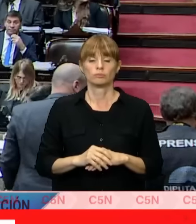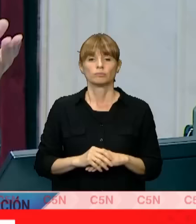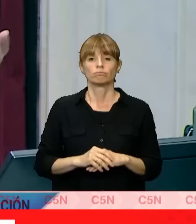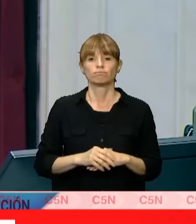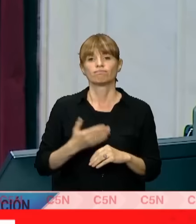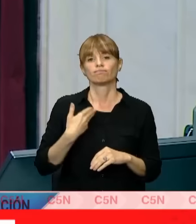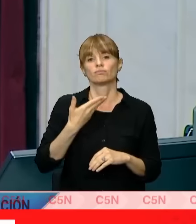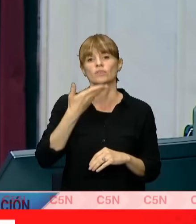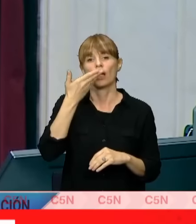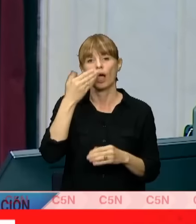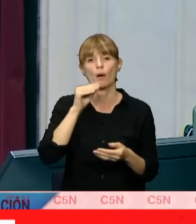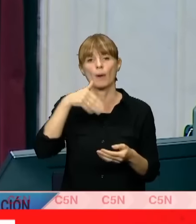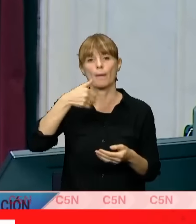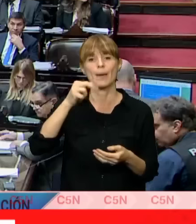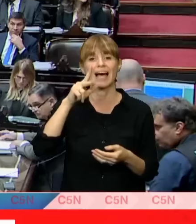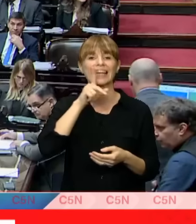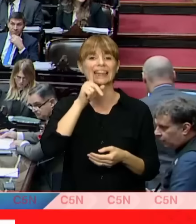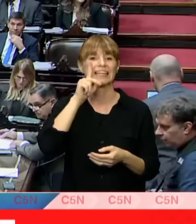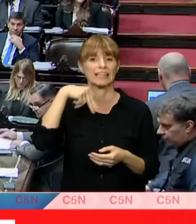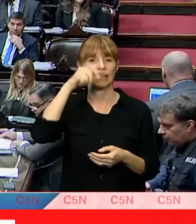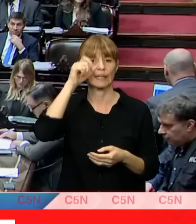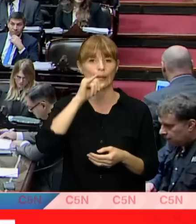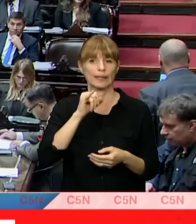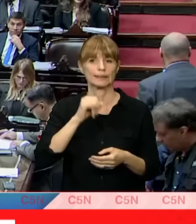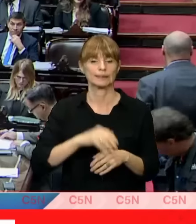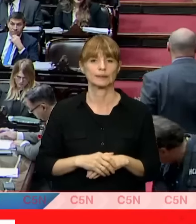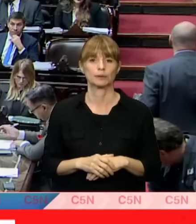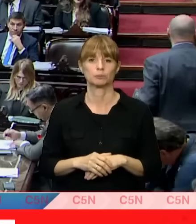Tiene la palabra, diputado Martínez.